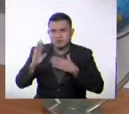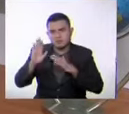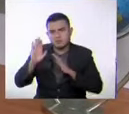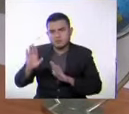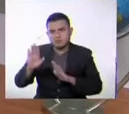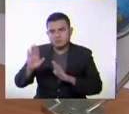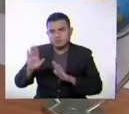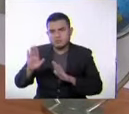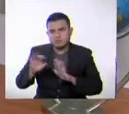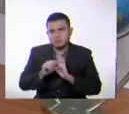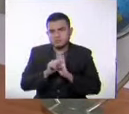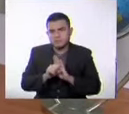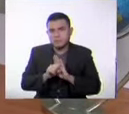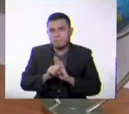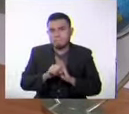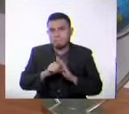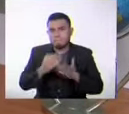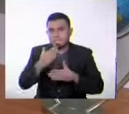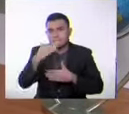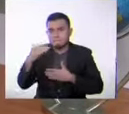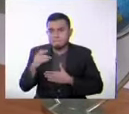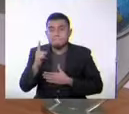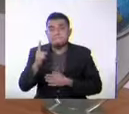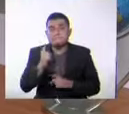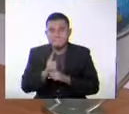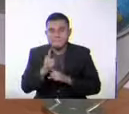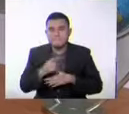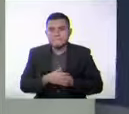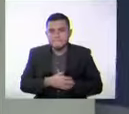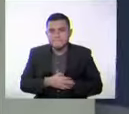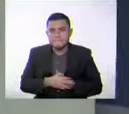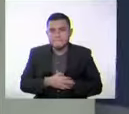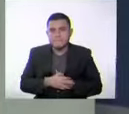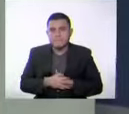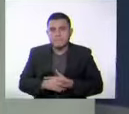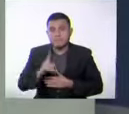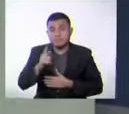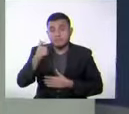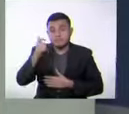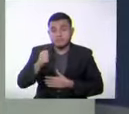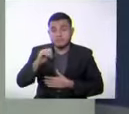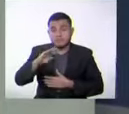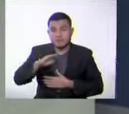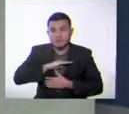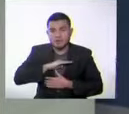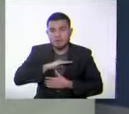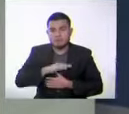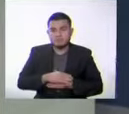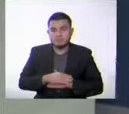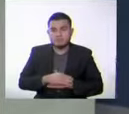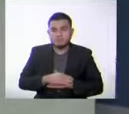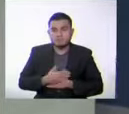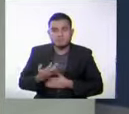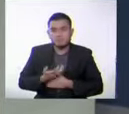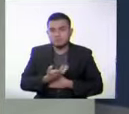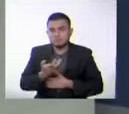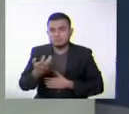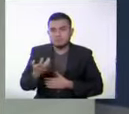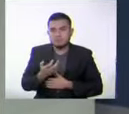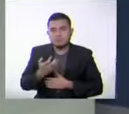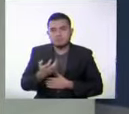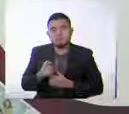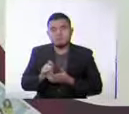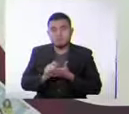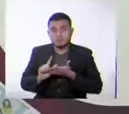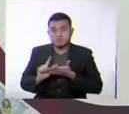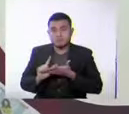los símbolos patrios. Mira, y sí, exactamente, un mes de septiembre en el que todas las escuelas, las